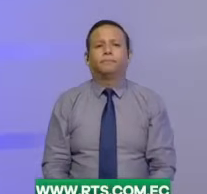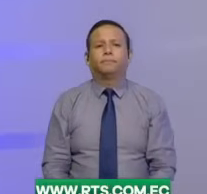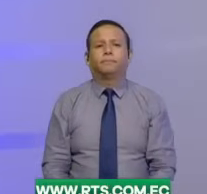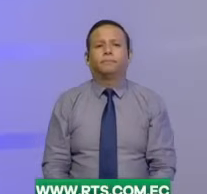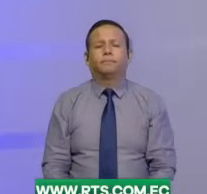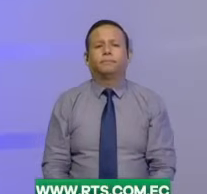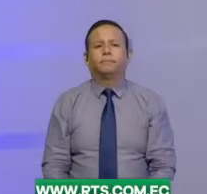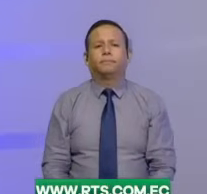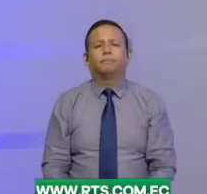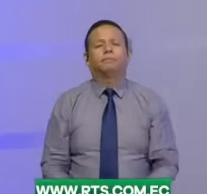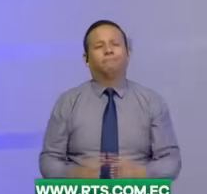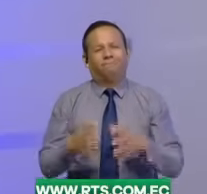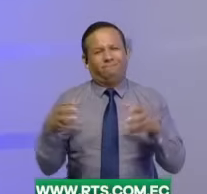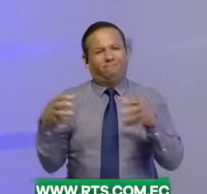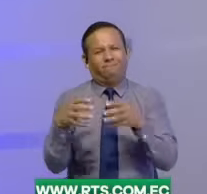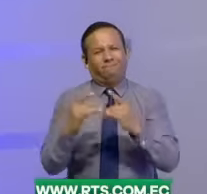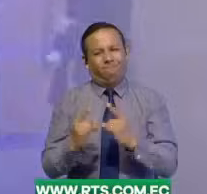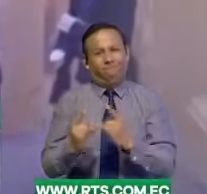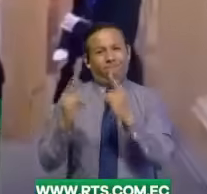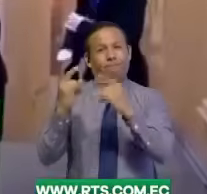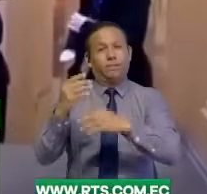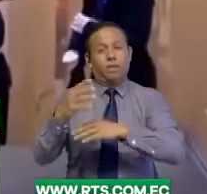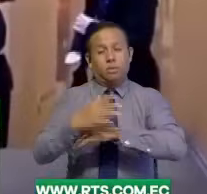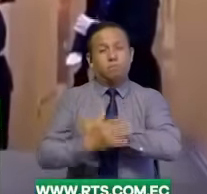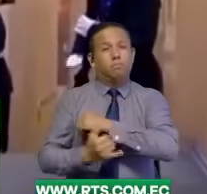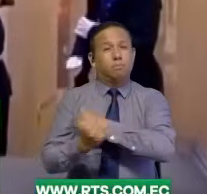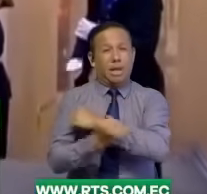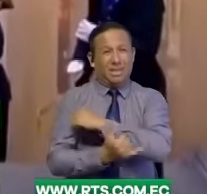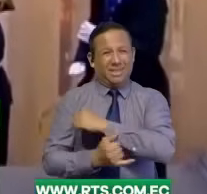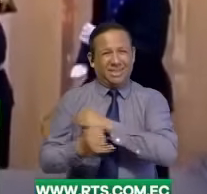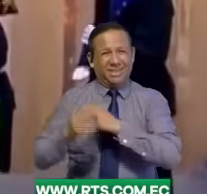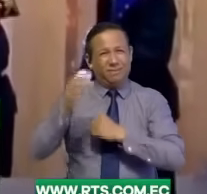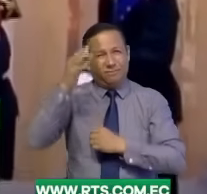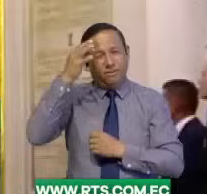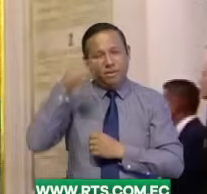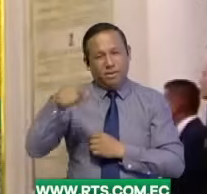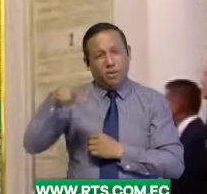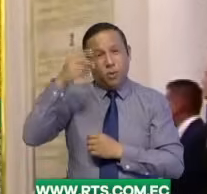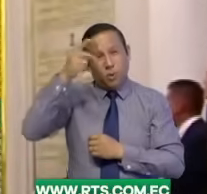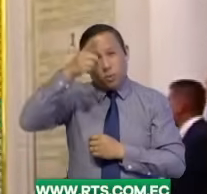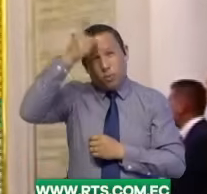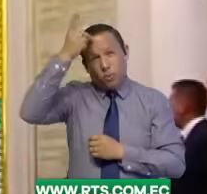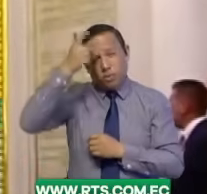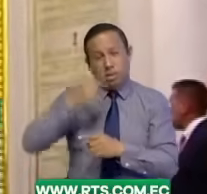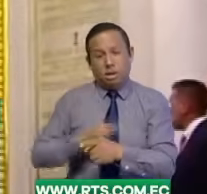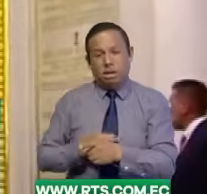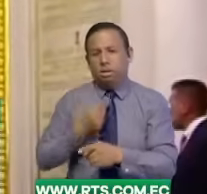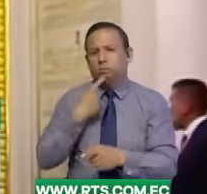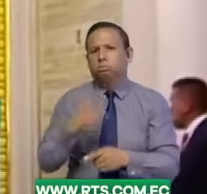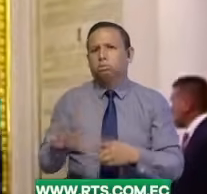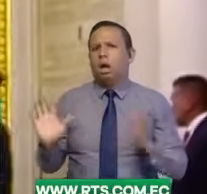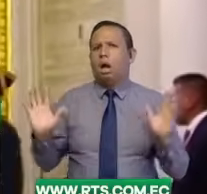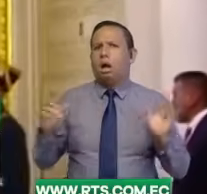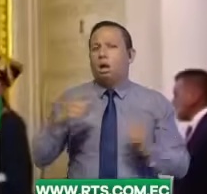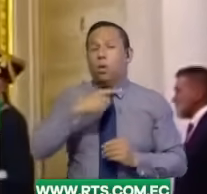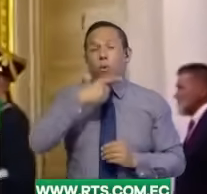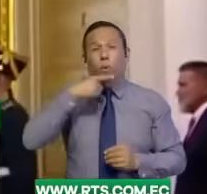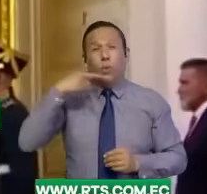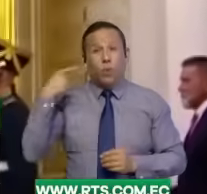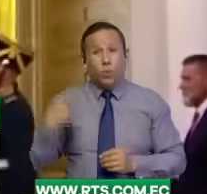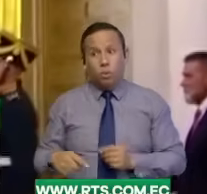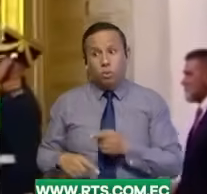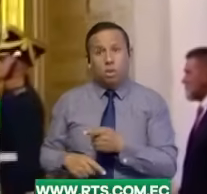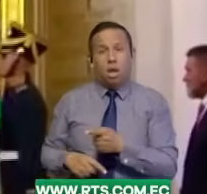Y en el Gran Palacio de Kremlin de Moscú se celebró este martes la ceremonia oficial de investidura del presidente de Rusia, Vladimir Putin. Tras